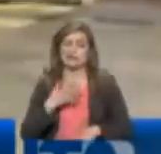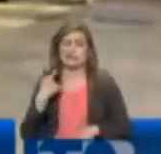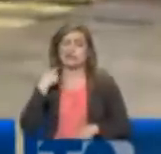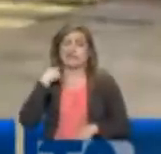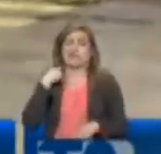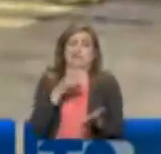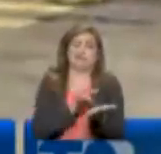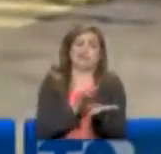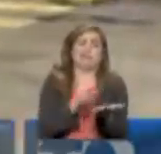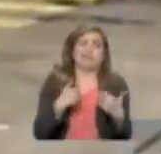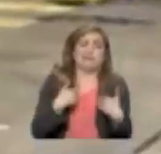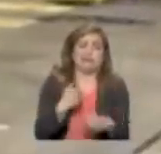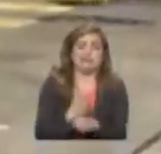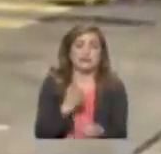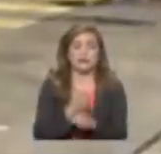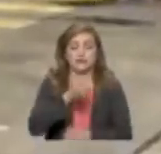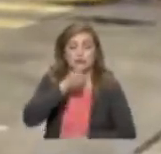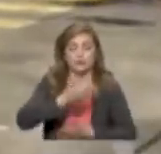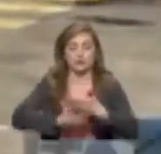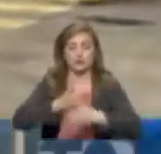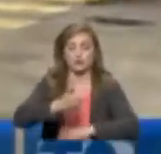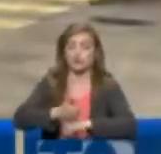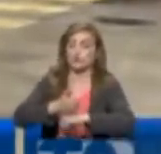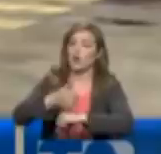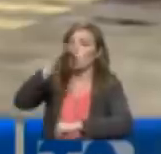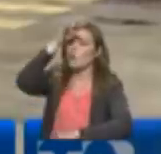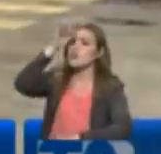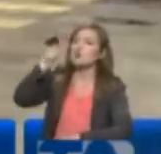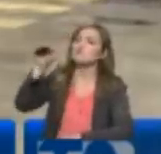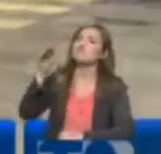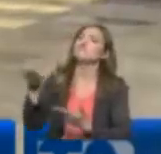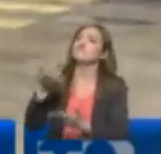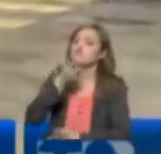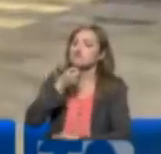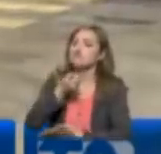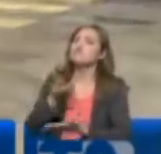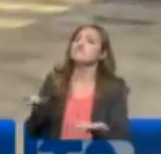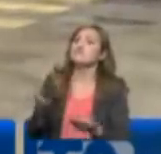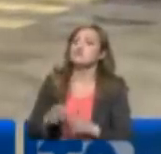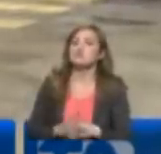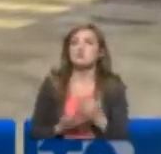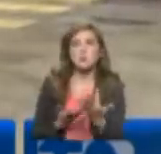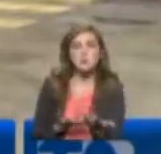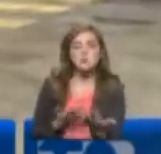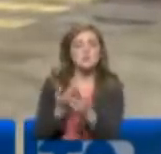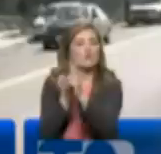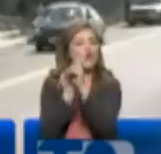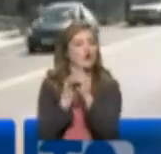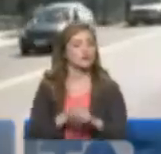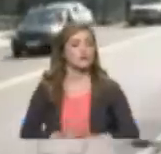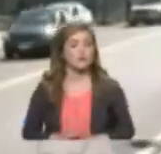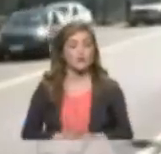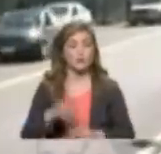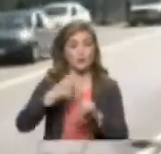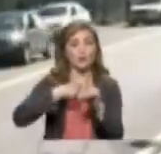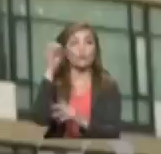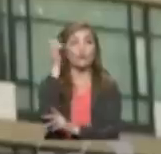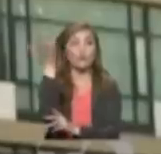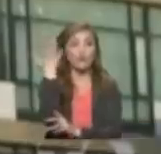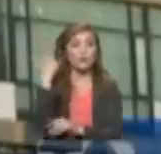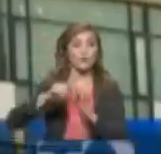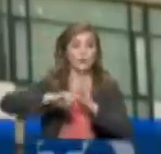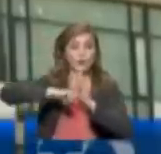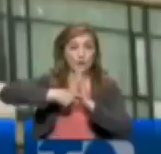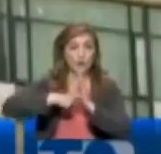solicitamos una entrevista con las autoridades del hospital teodoro maldonado carbo estamos a la espera en octubre pasado la